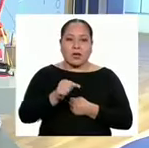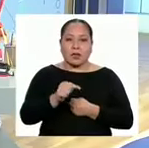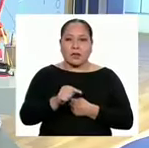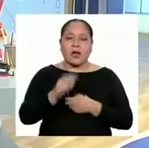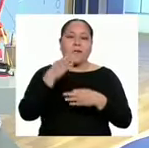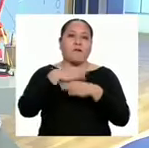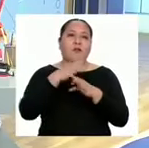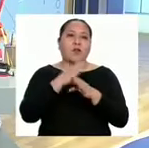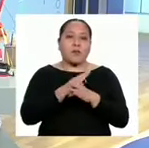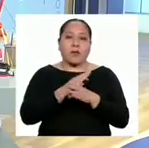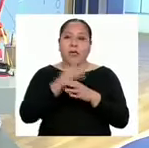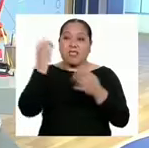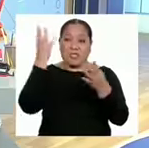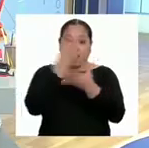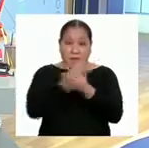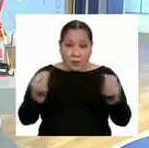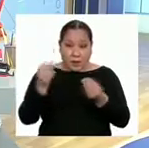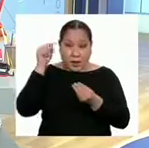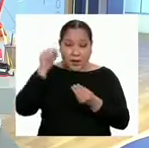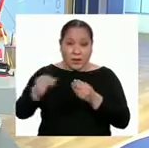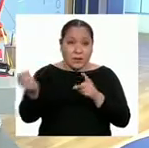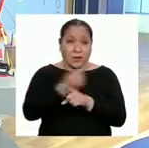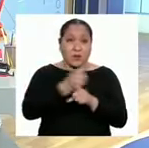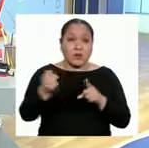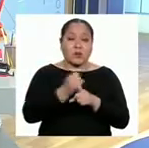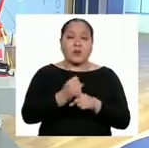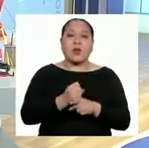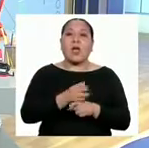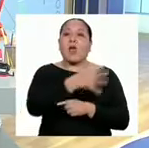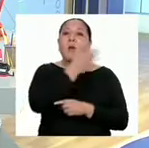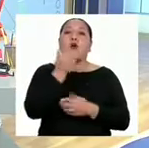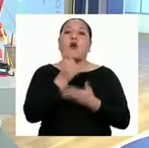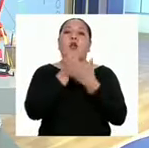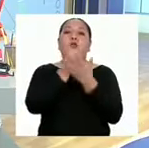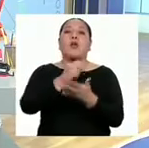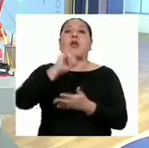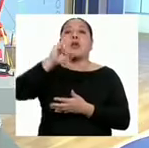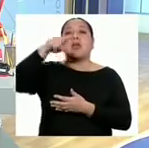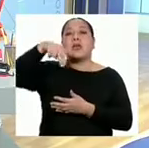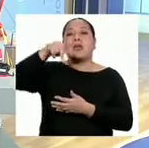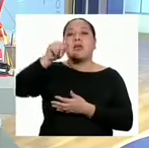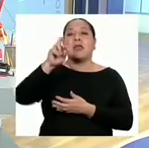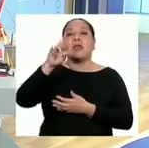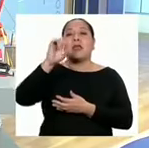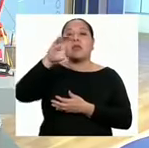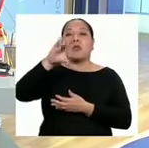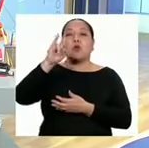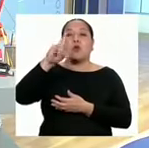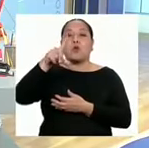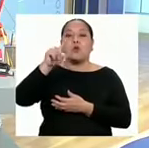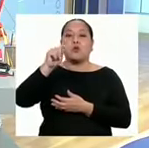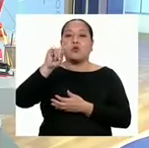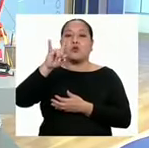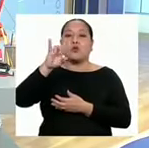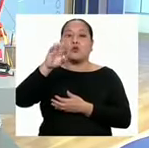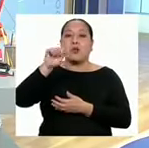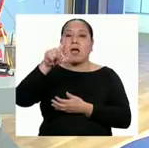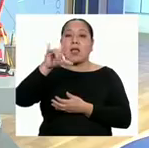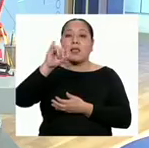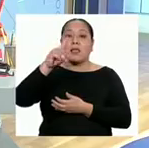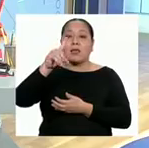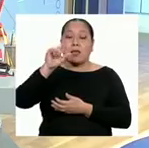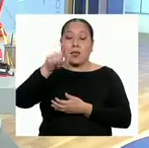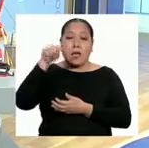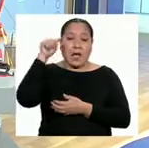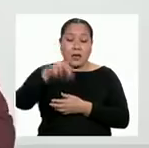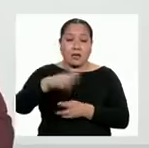de acabar con este tipo de violencia es a través de la interculturalidad, donde se respeta la diversidad y entendamos